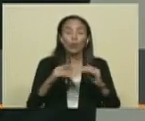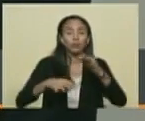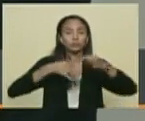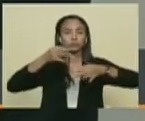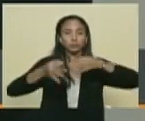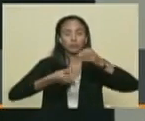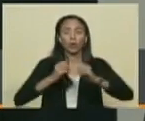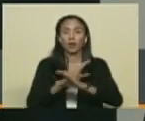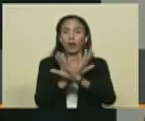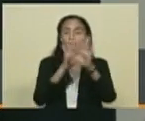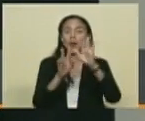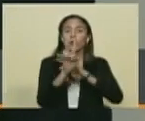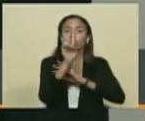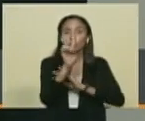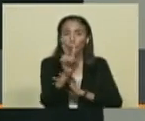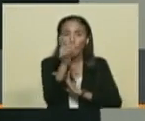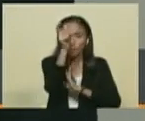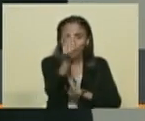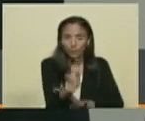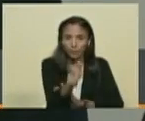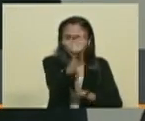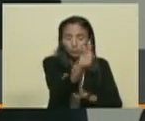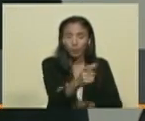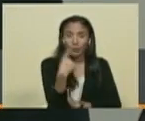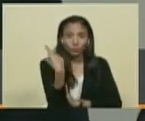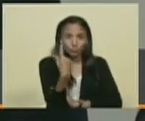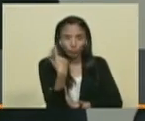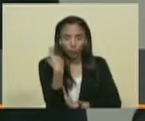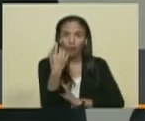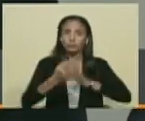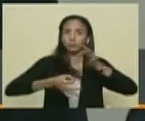Solo ellos dos, a partir de ahora, hablarán